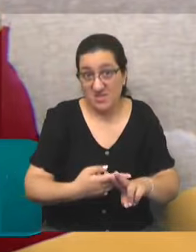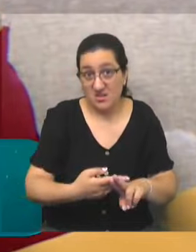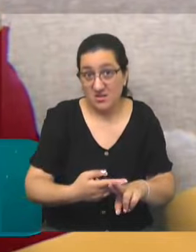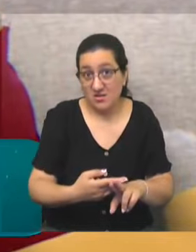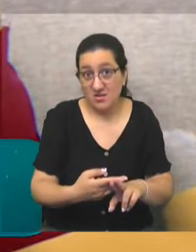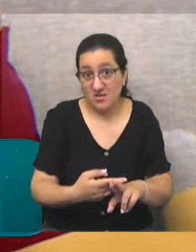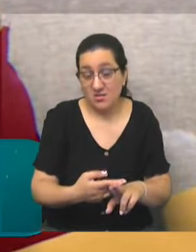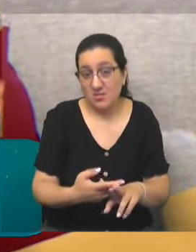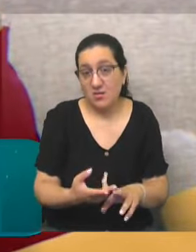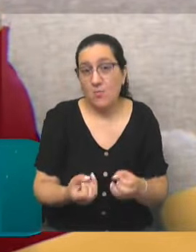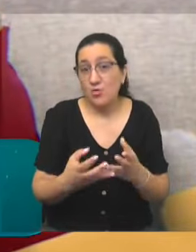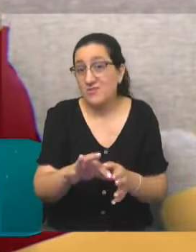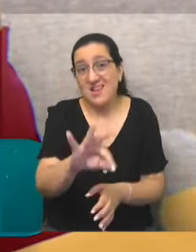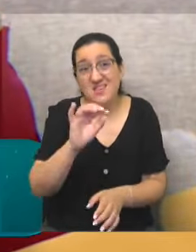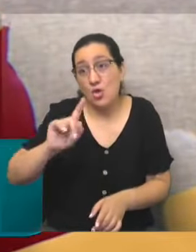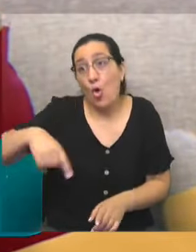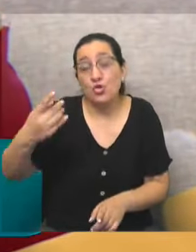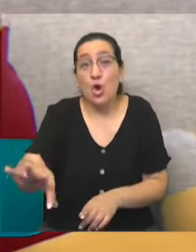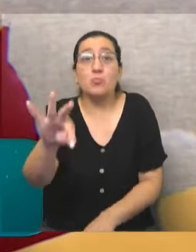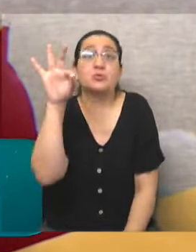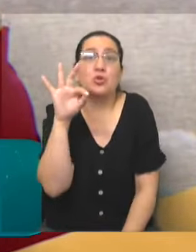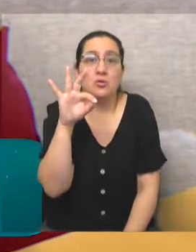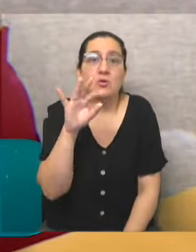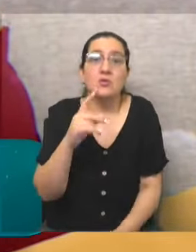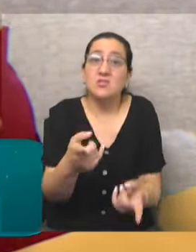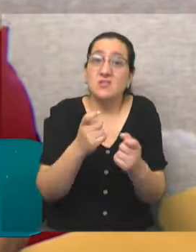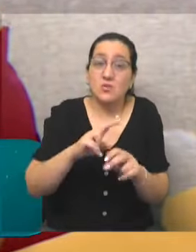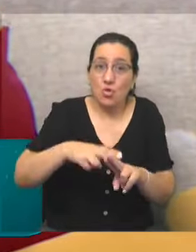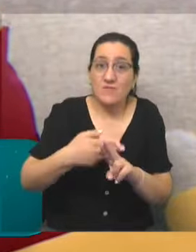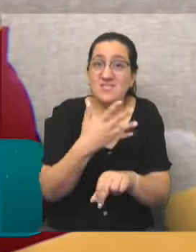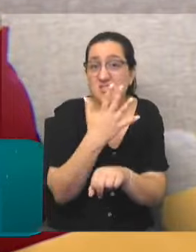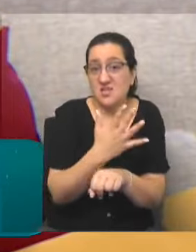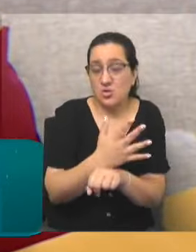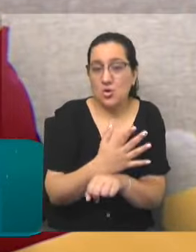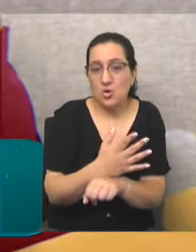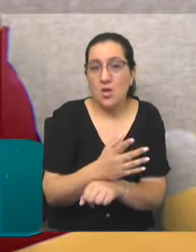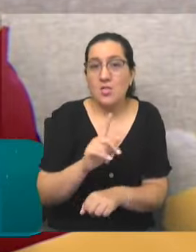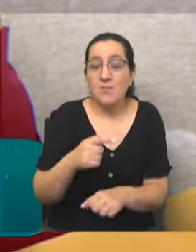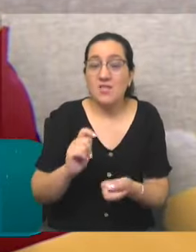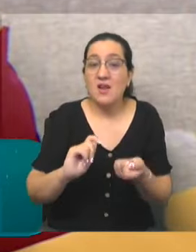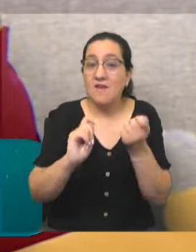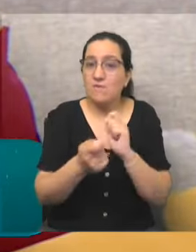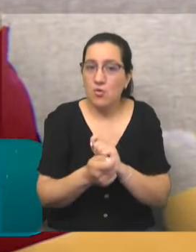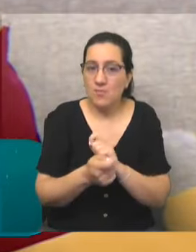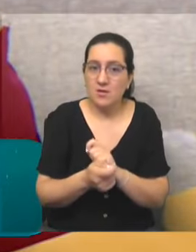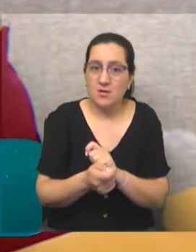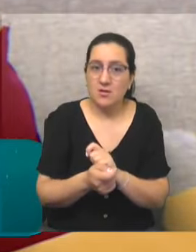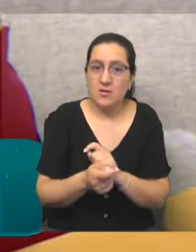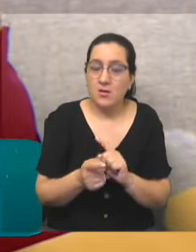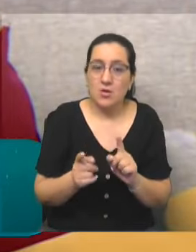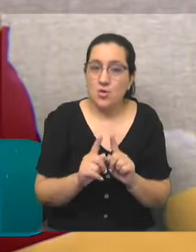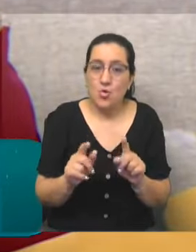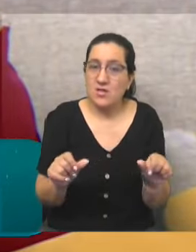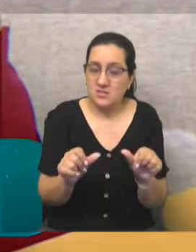hacerlas. Porque vos habías elegido otra opción, hacer de vuelta quinto o de vuelta sexto. Ya desde la reforma anterior, no tenés que hacerlo, vos